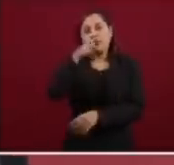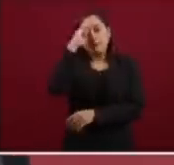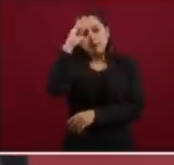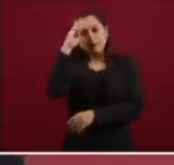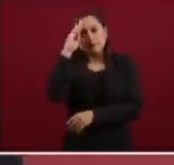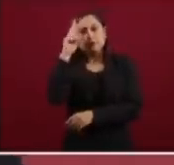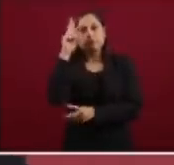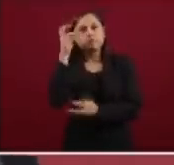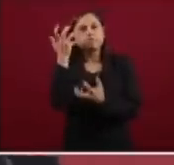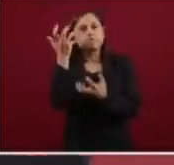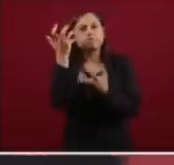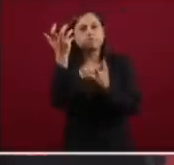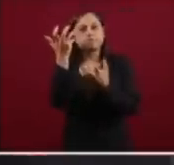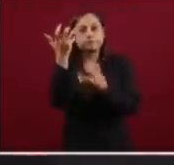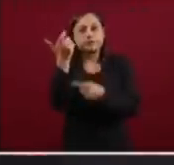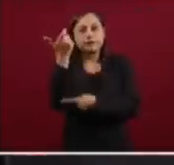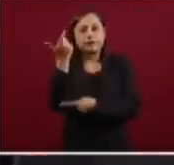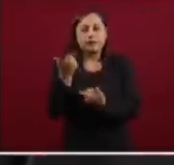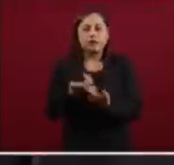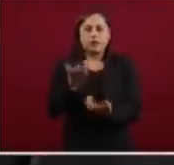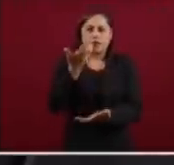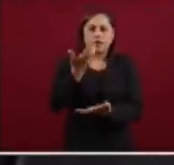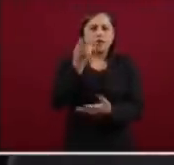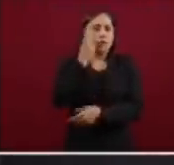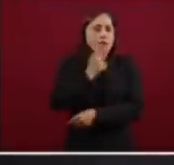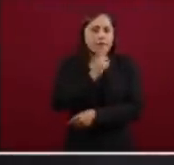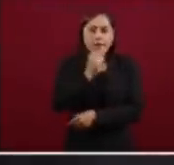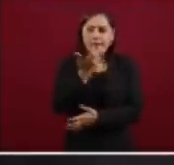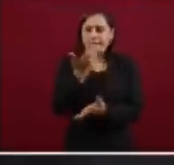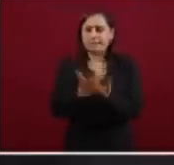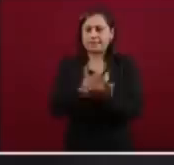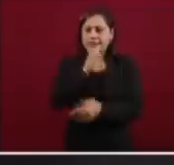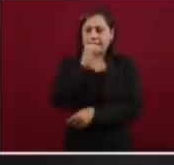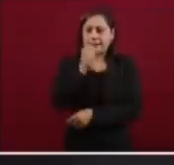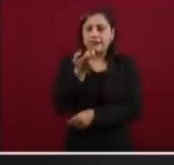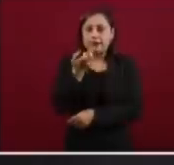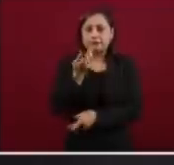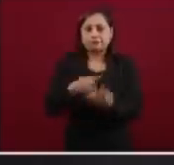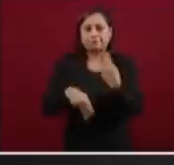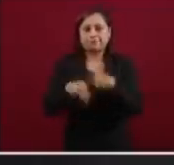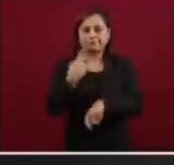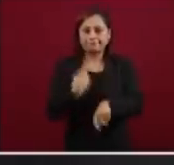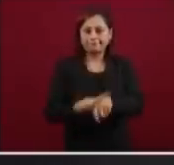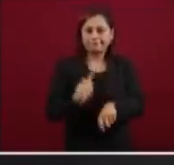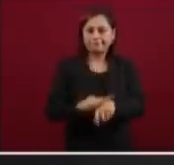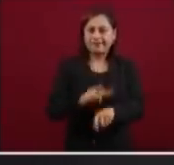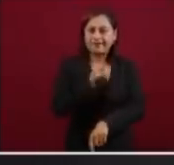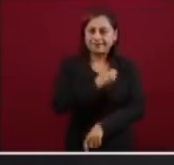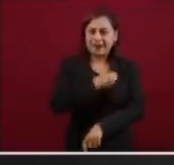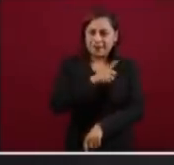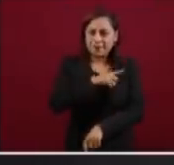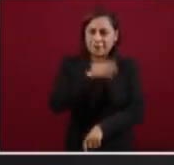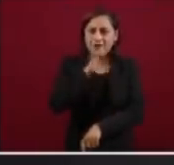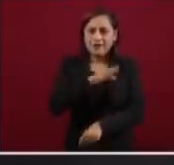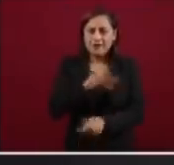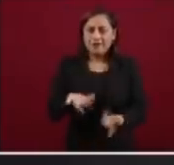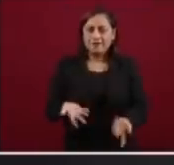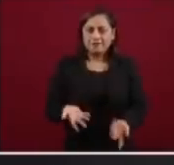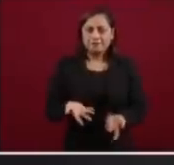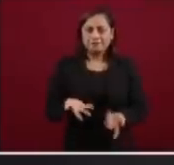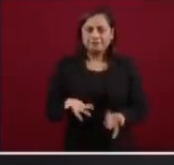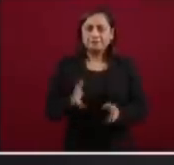eso hace daño a la salud hay países en dónde